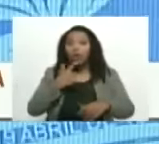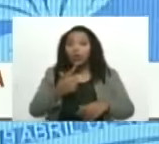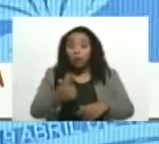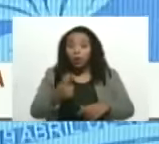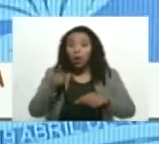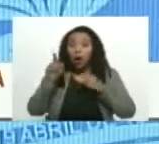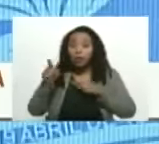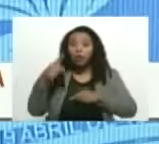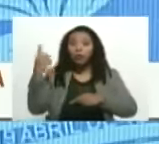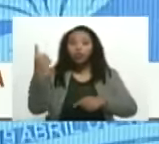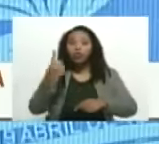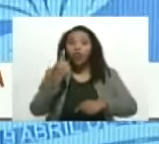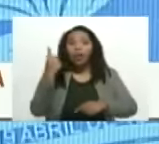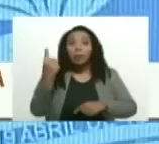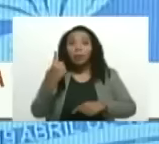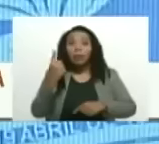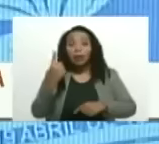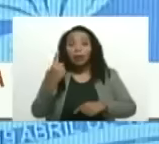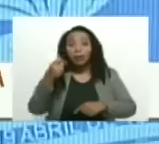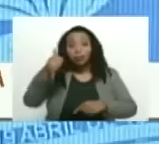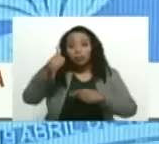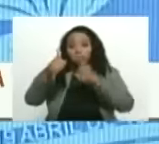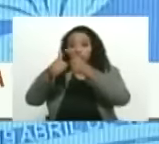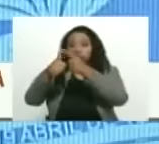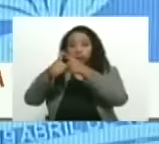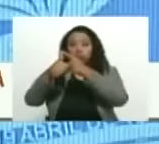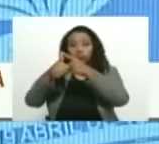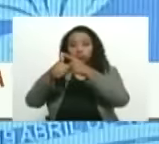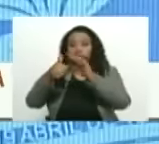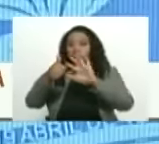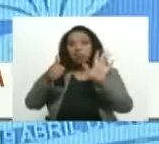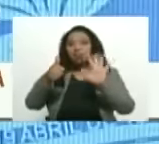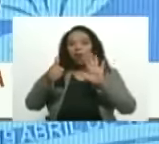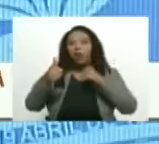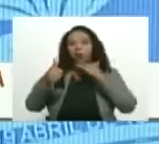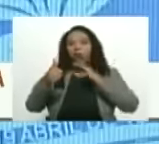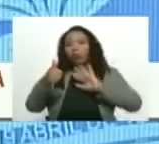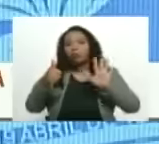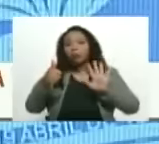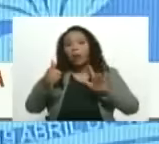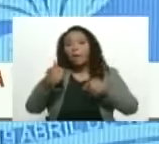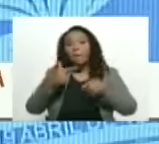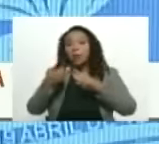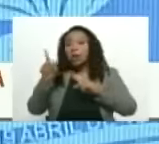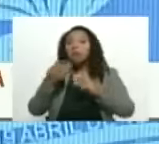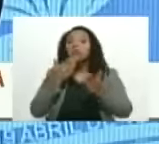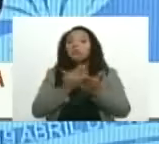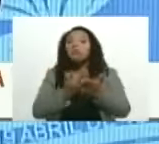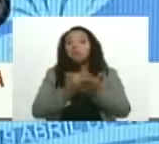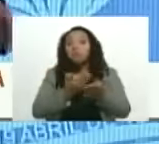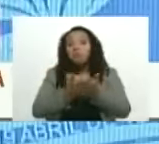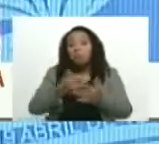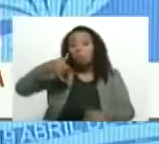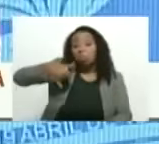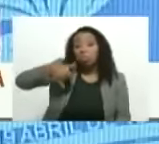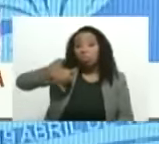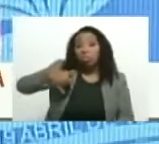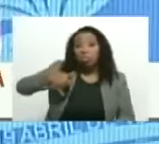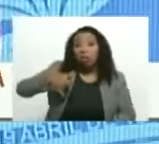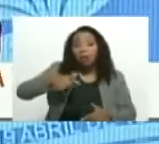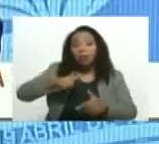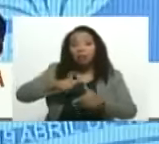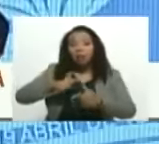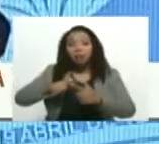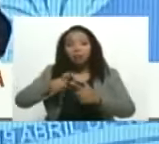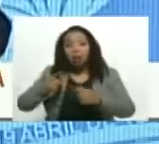que solamente con la identificación biométrica de la huella es suficiente, pero como ellos lo pidieron, nosotros dijimos, sí, no hay ningún problema,